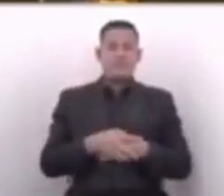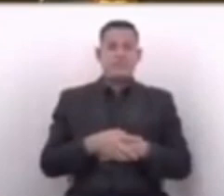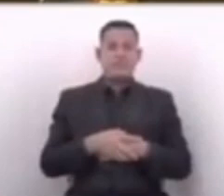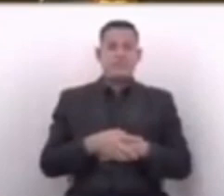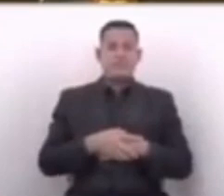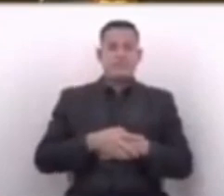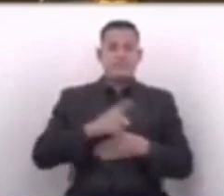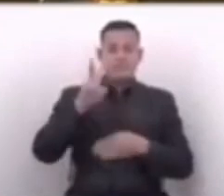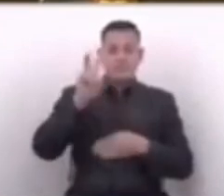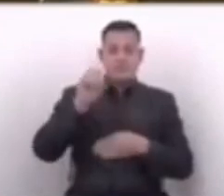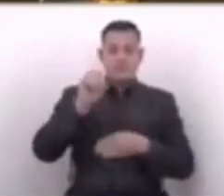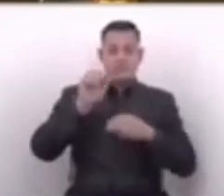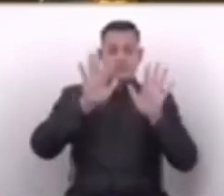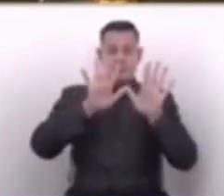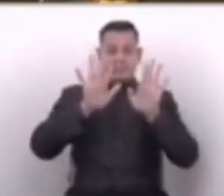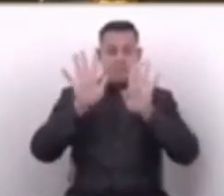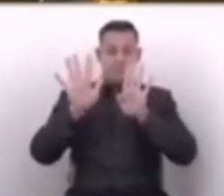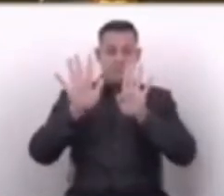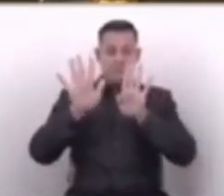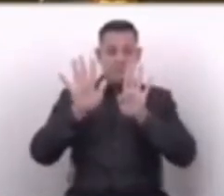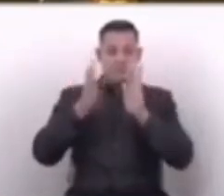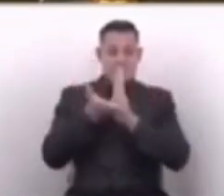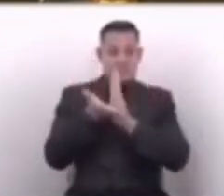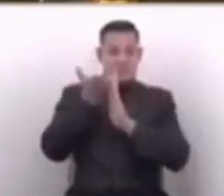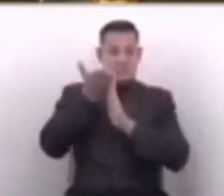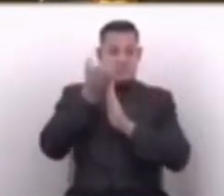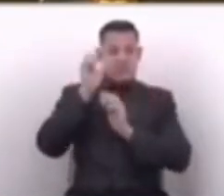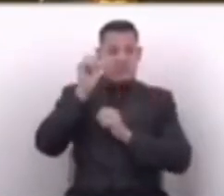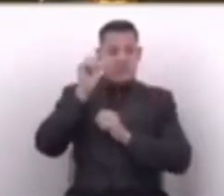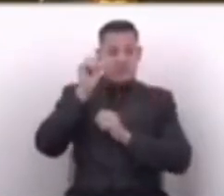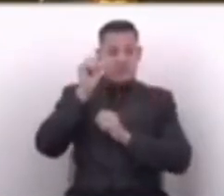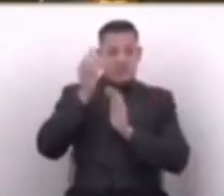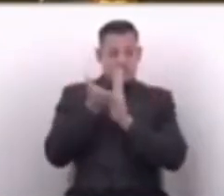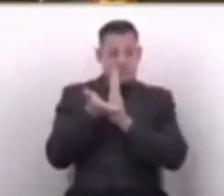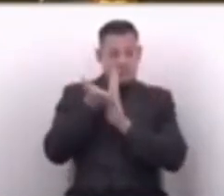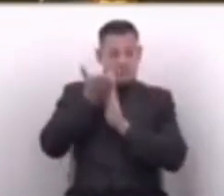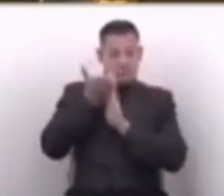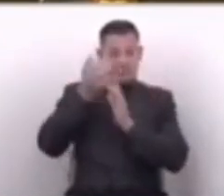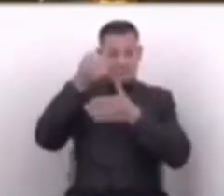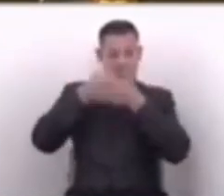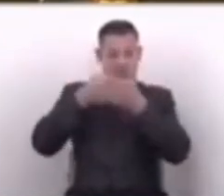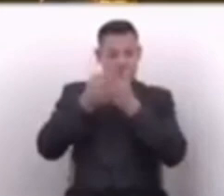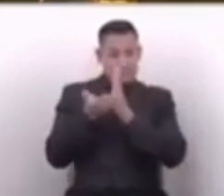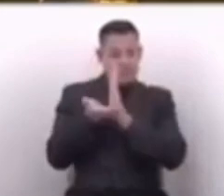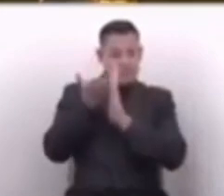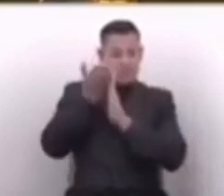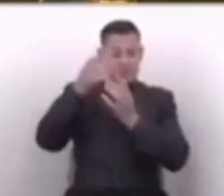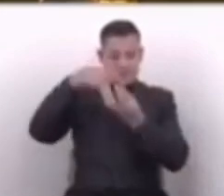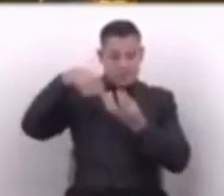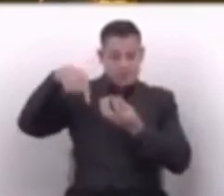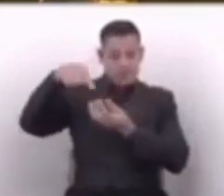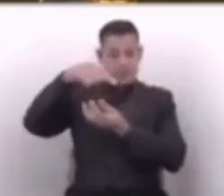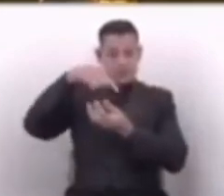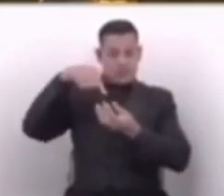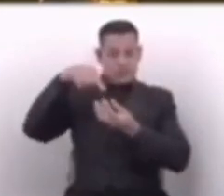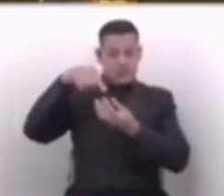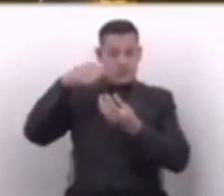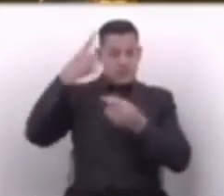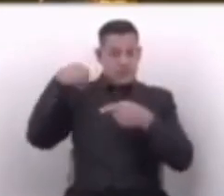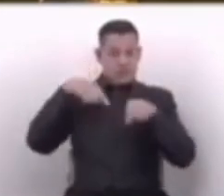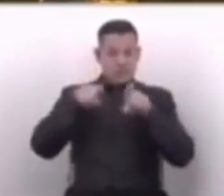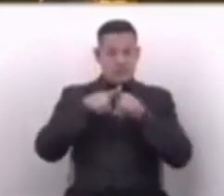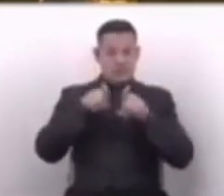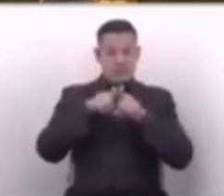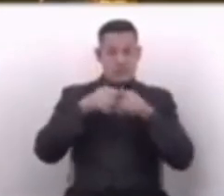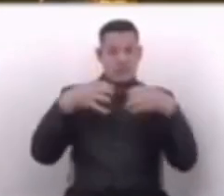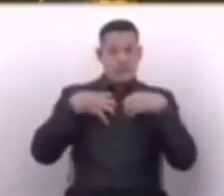En el 2019 le aumentaron un poquito, le estaban apostando más para que ustedes, hermanos